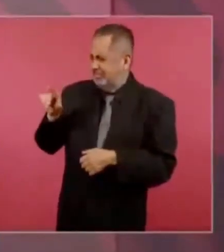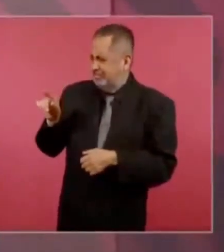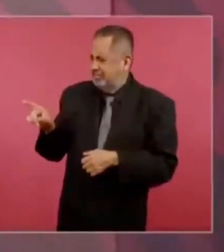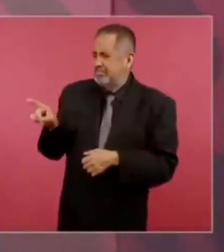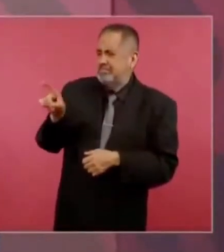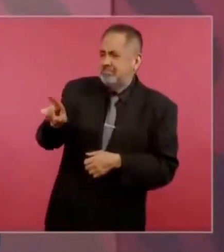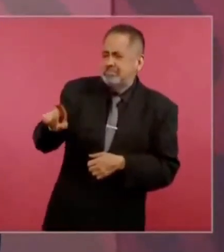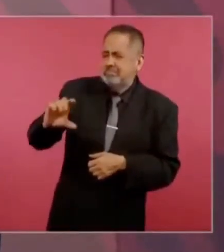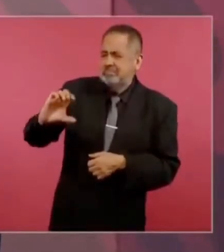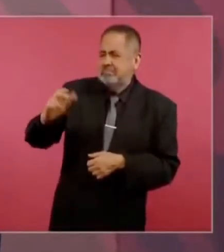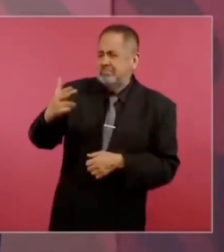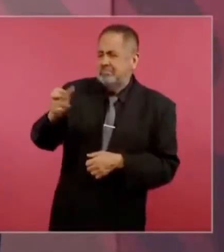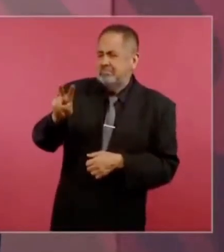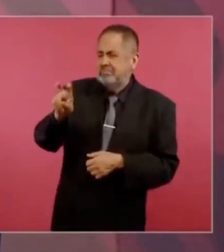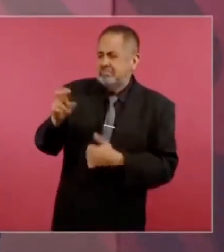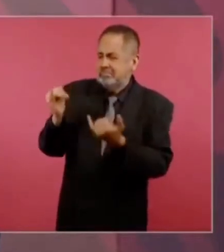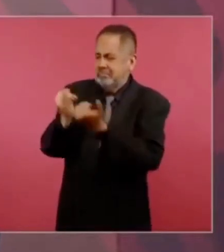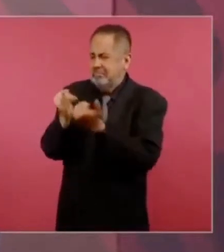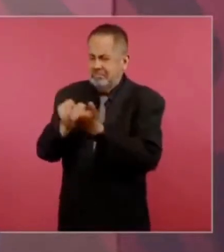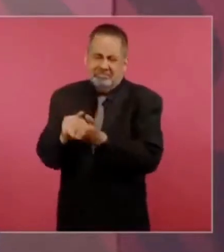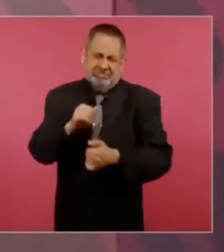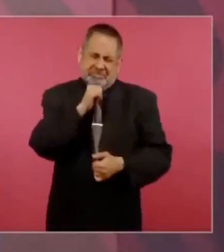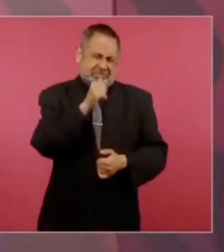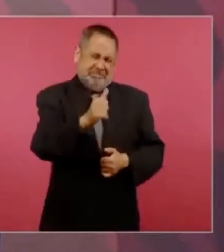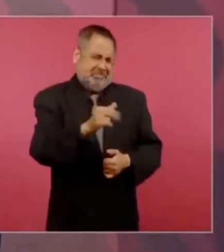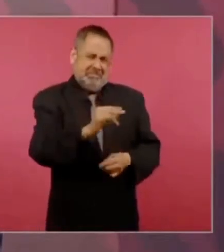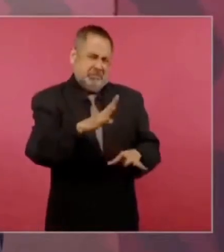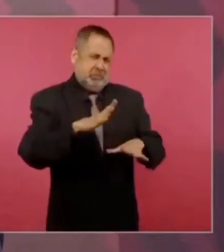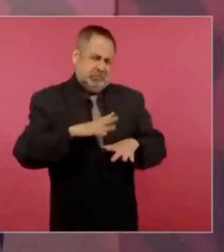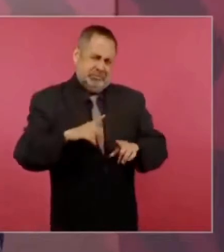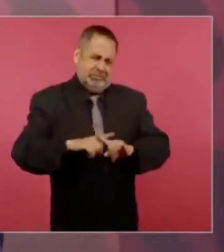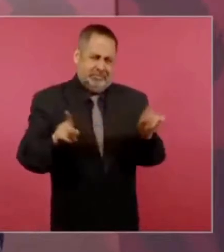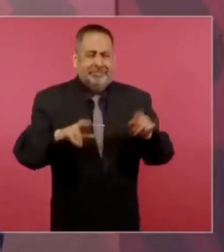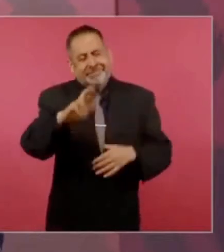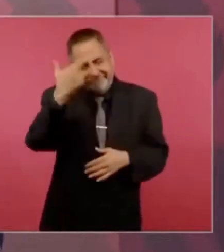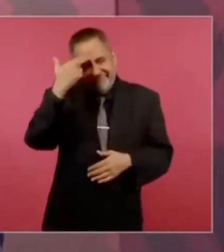paralelismos. ¿Se acuerdan lo que